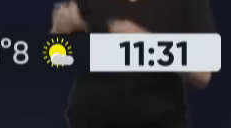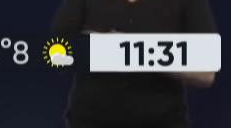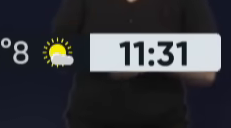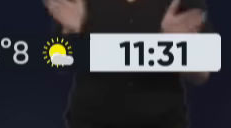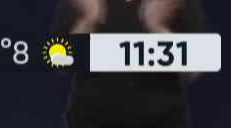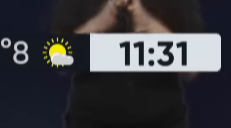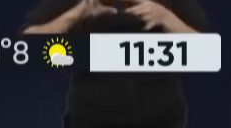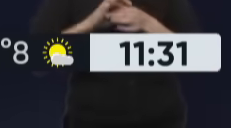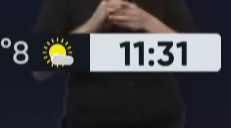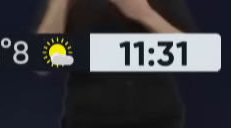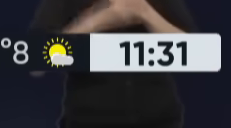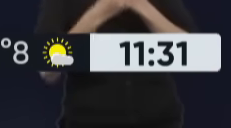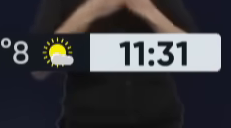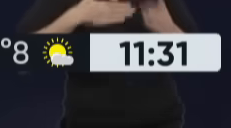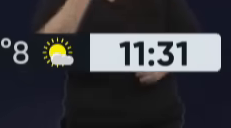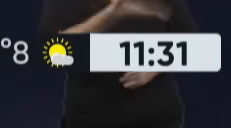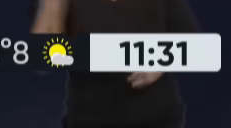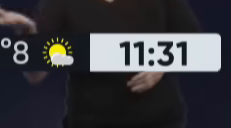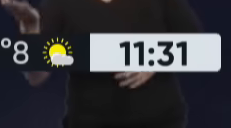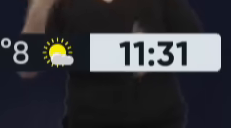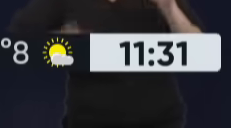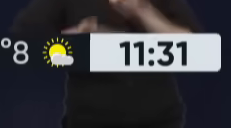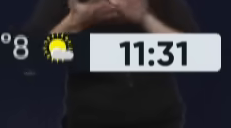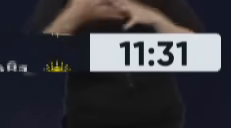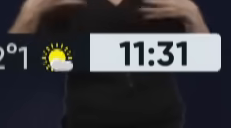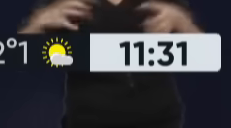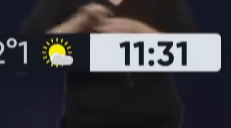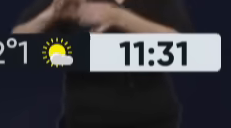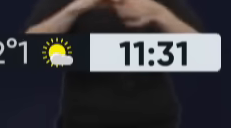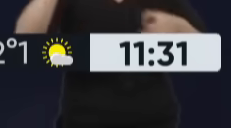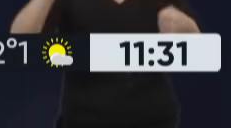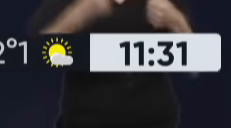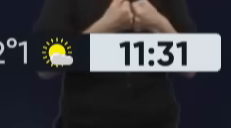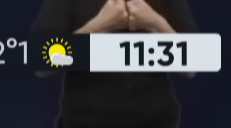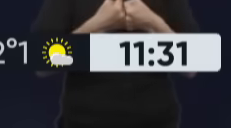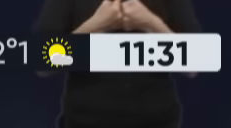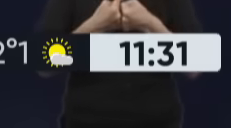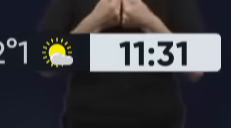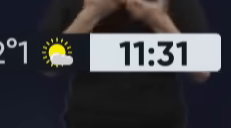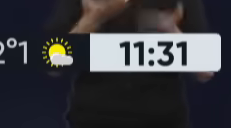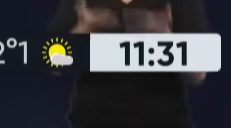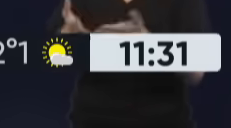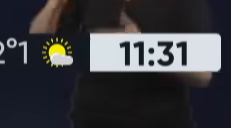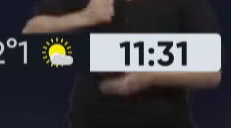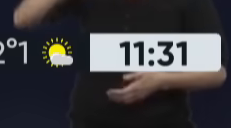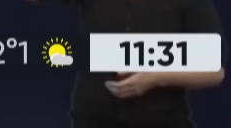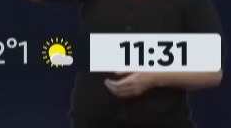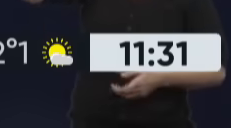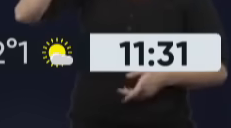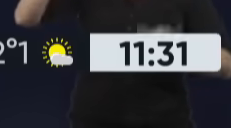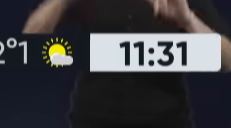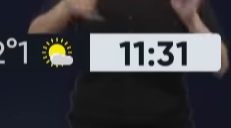conjunto con el de Capital Humano, implementará el servicio militar voluntario para jóvenes